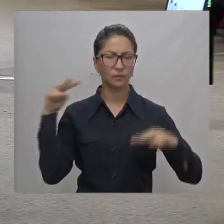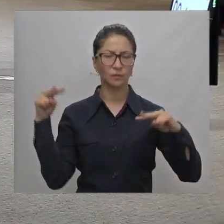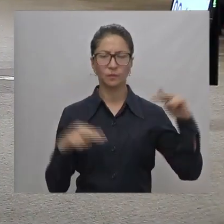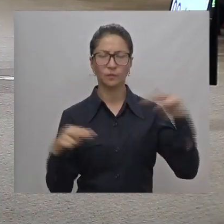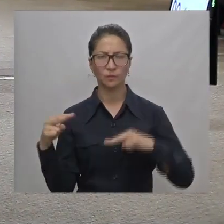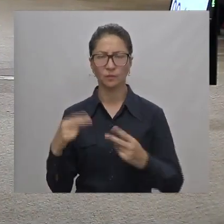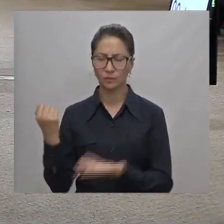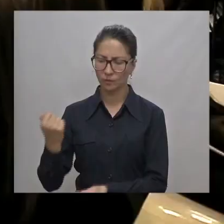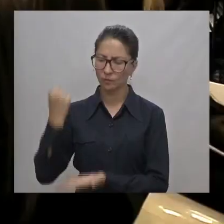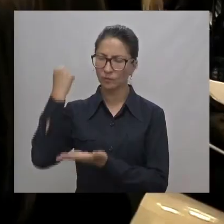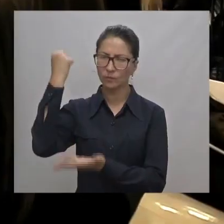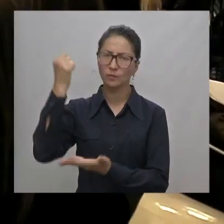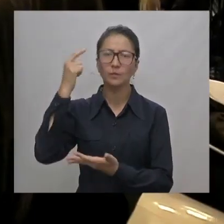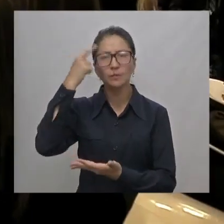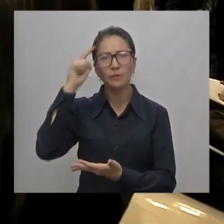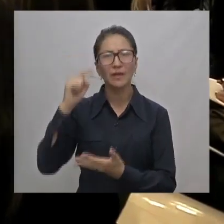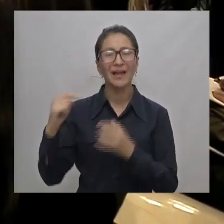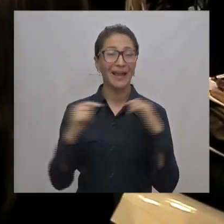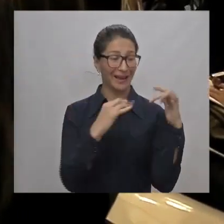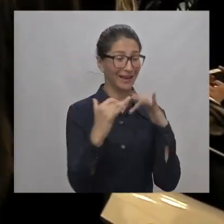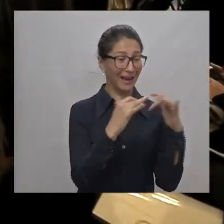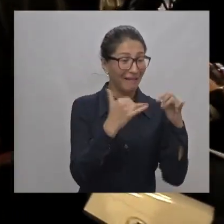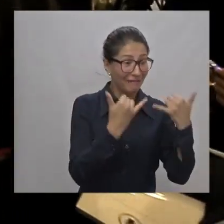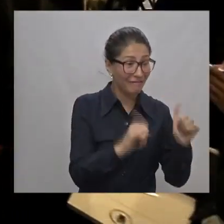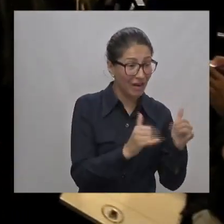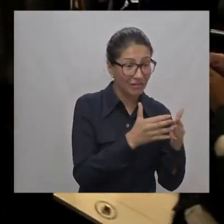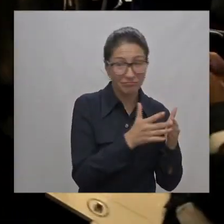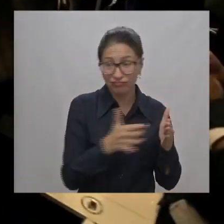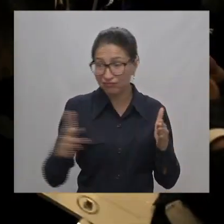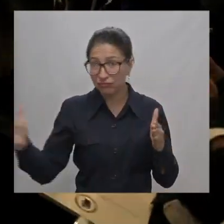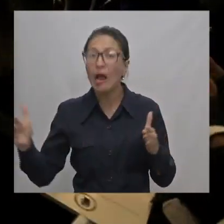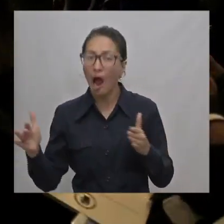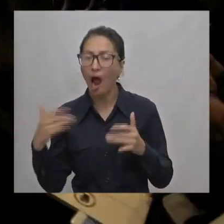buen manejo de los recursos destinados a la implementación del posconflicto.